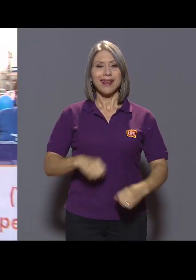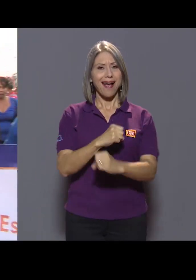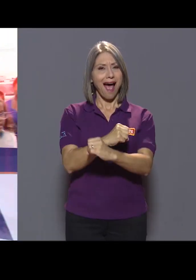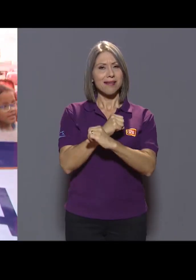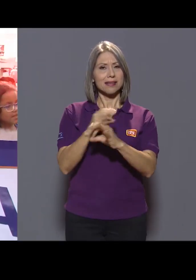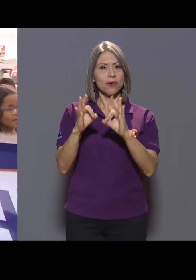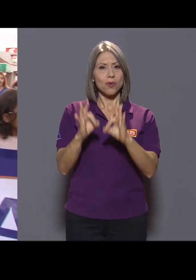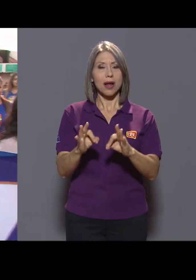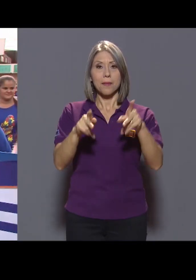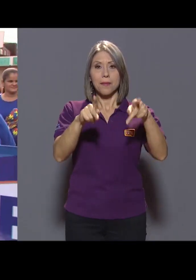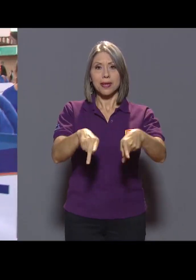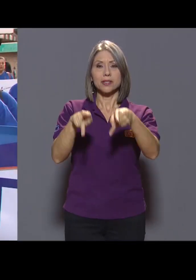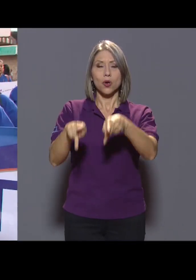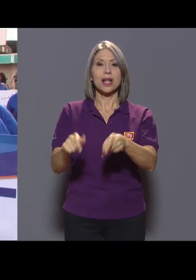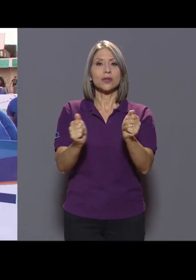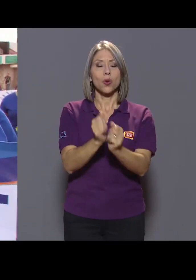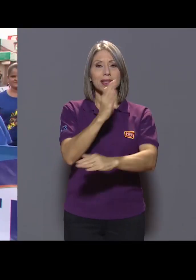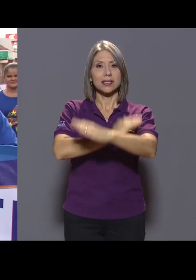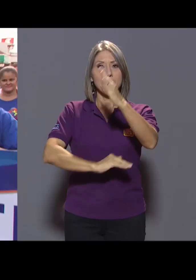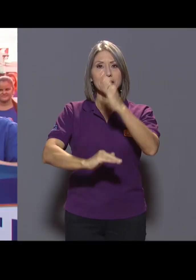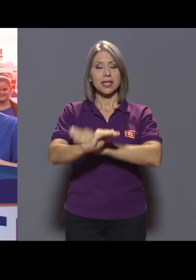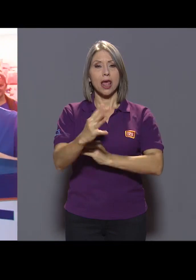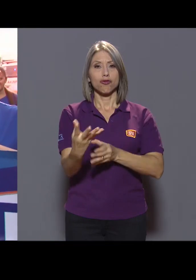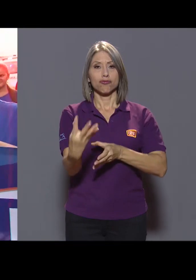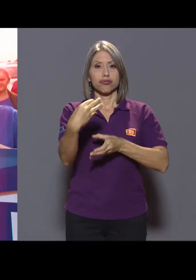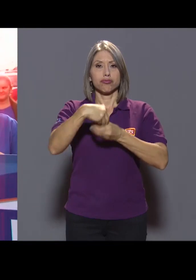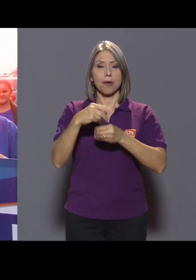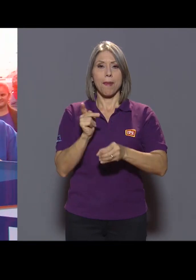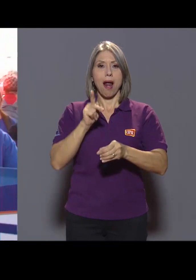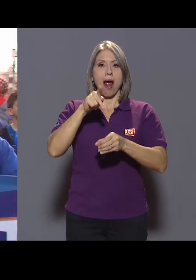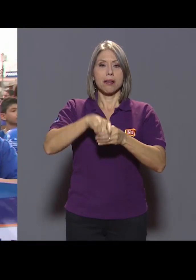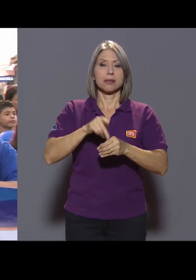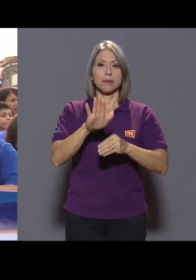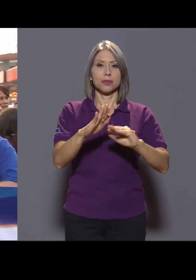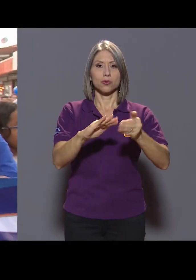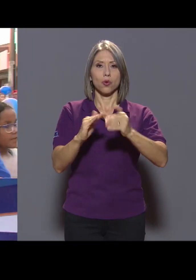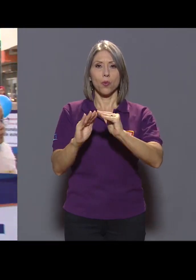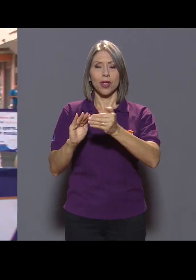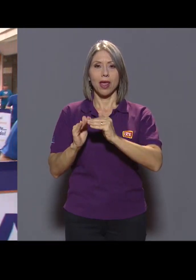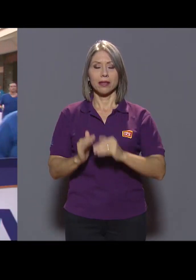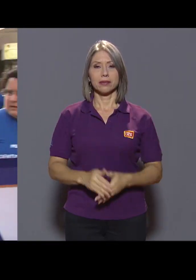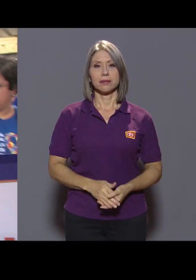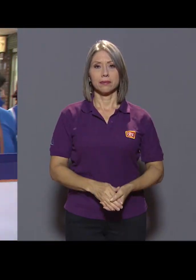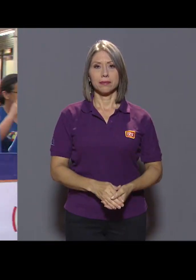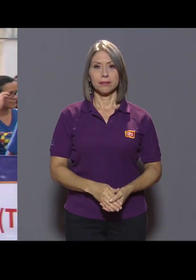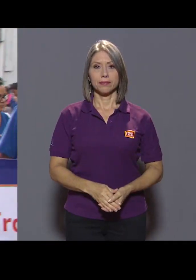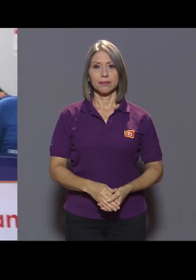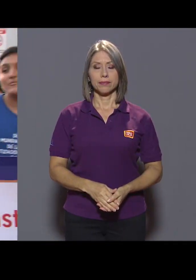y garantizar la participación de las personas con discapacidad en la vida de sus comunidades.